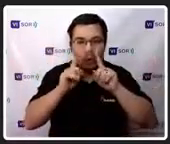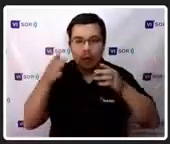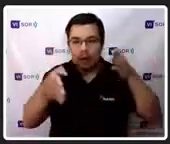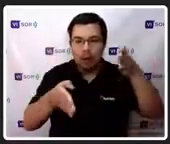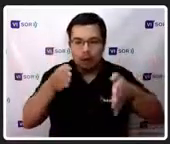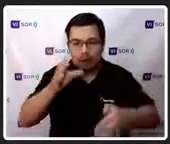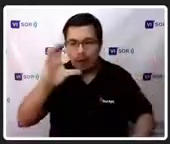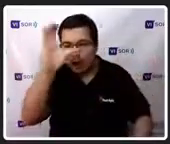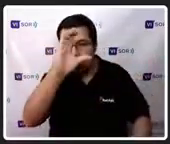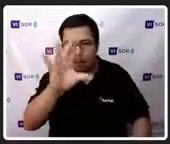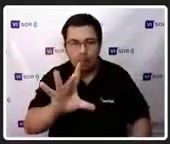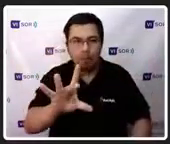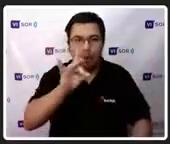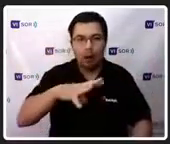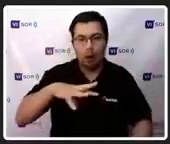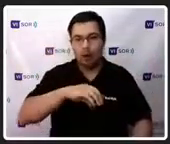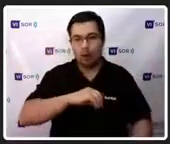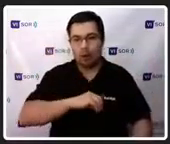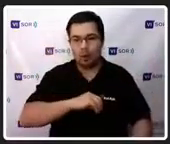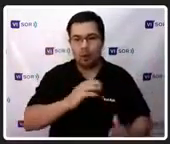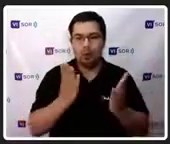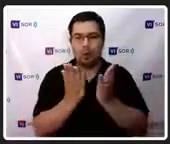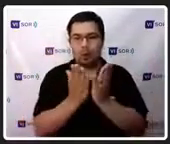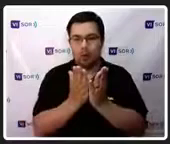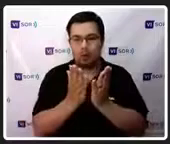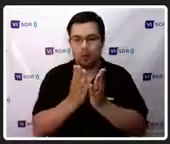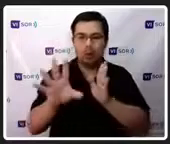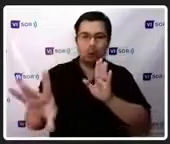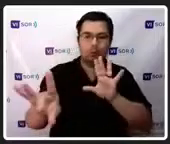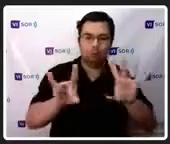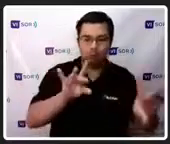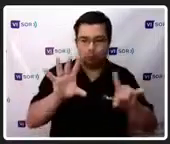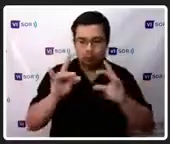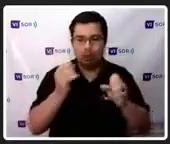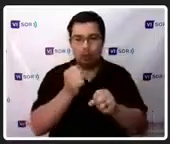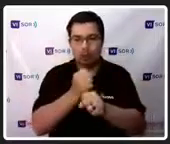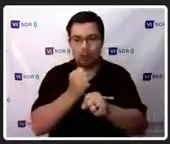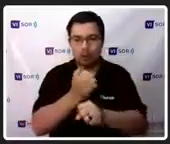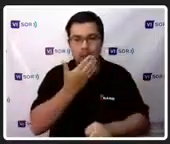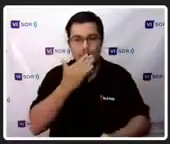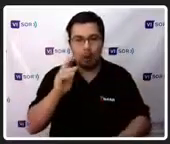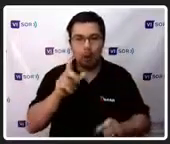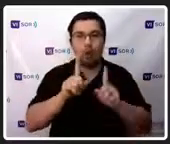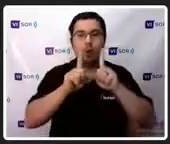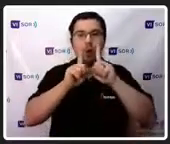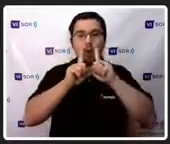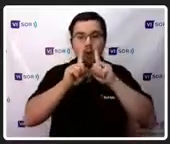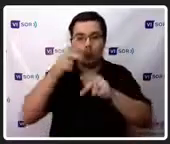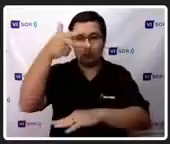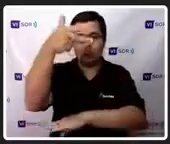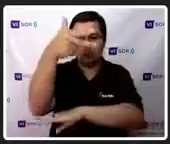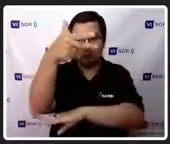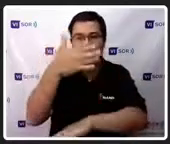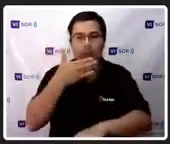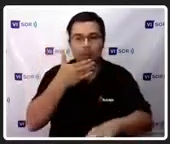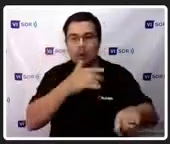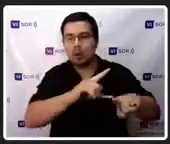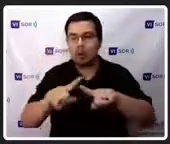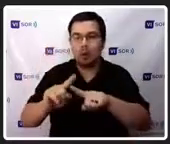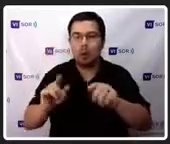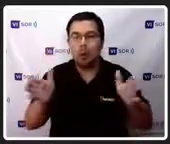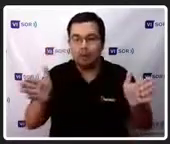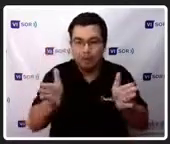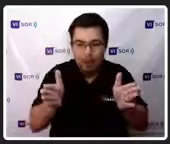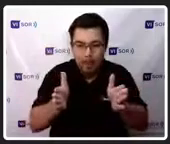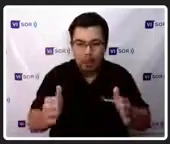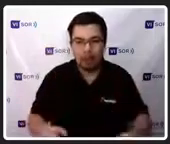nuestros estudiantes para poder llevárselo a trabajar a los me mejores hoteles y también hoteles boutique más pequeños, modelos hoteleros más pequeños que están